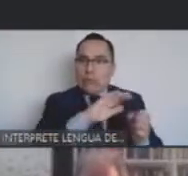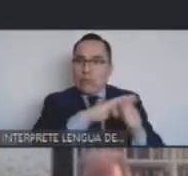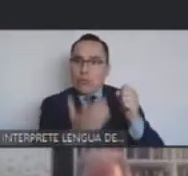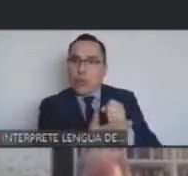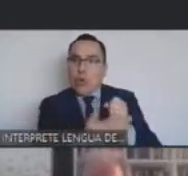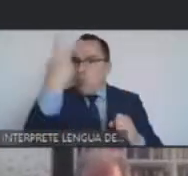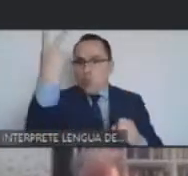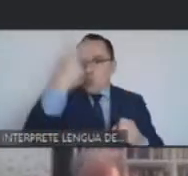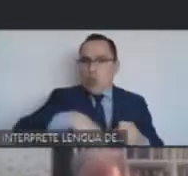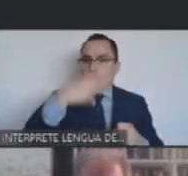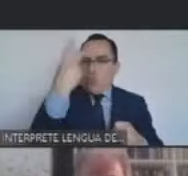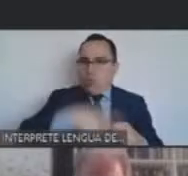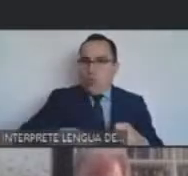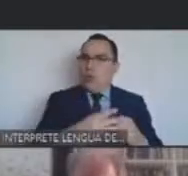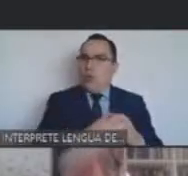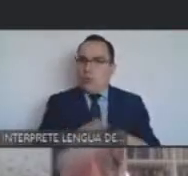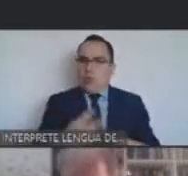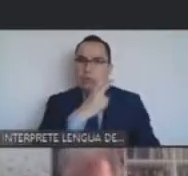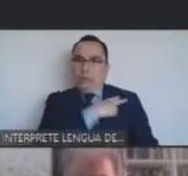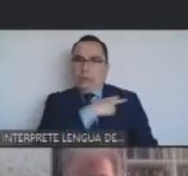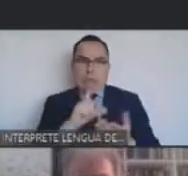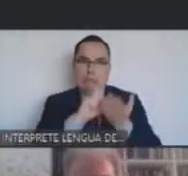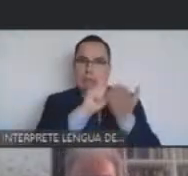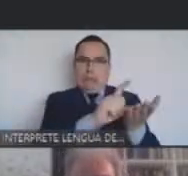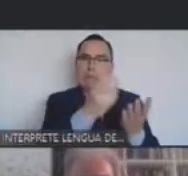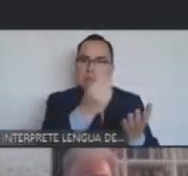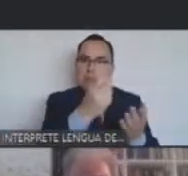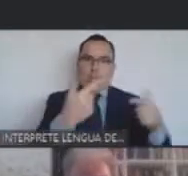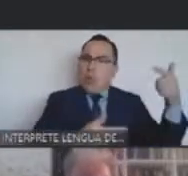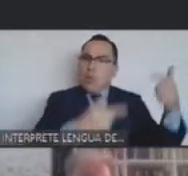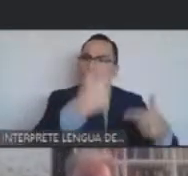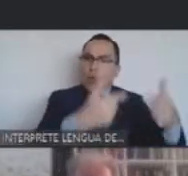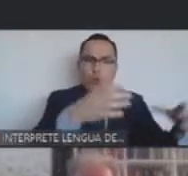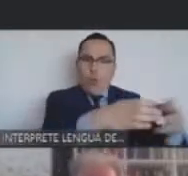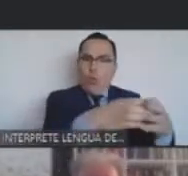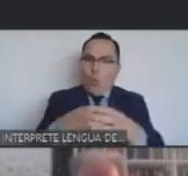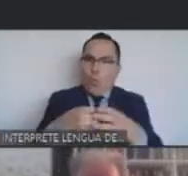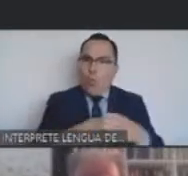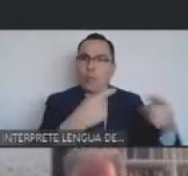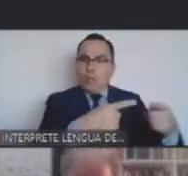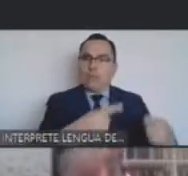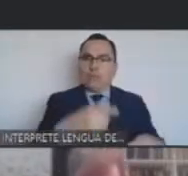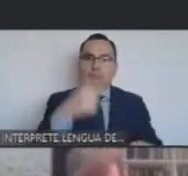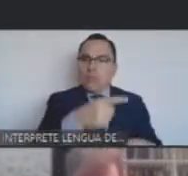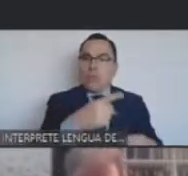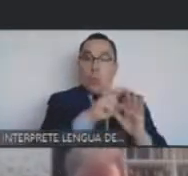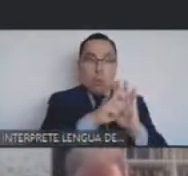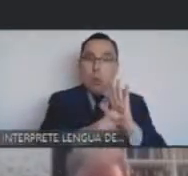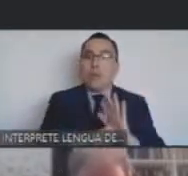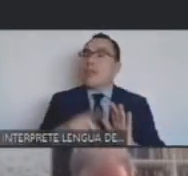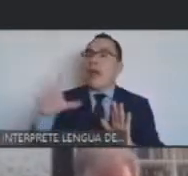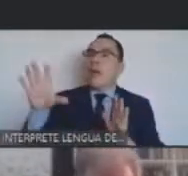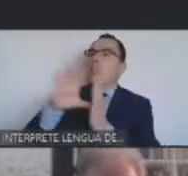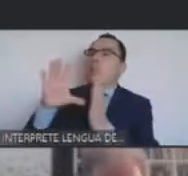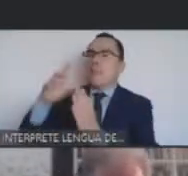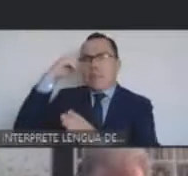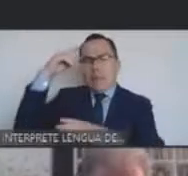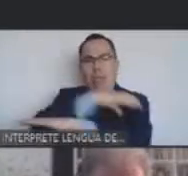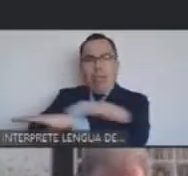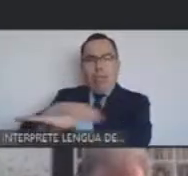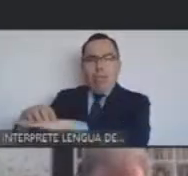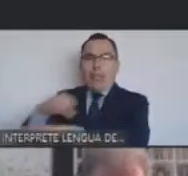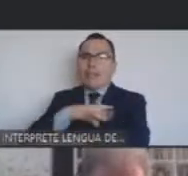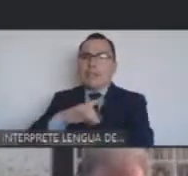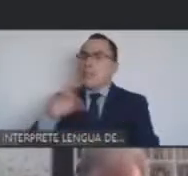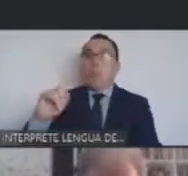que el presidente del partido era quien ponía la plata, no que entre las mejores ideas o proyectos país, que lo que uno quisiera en una democracia y un